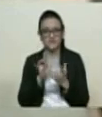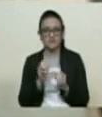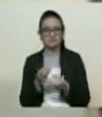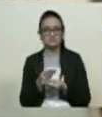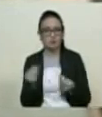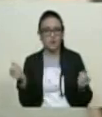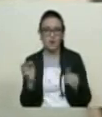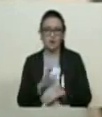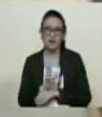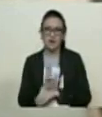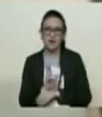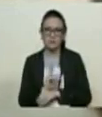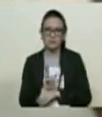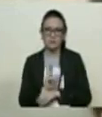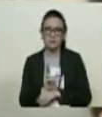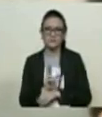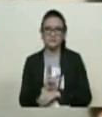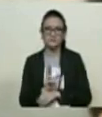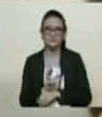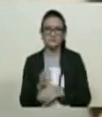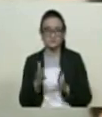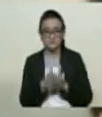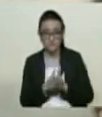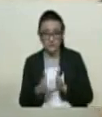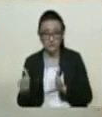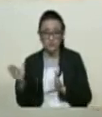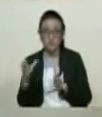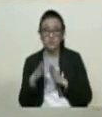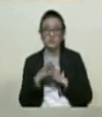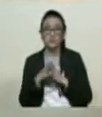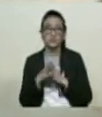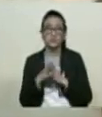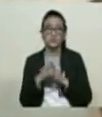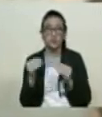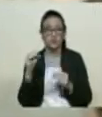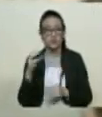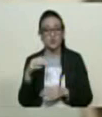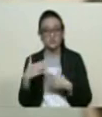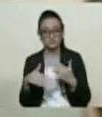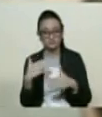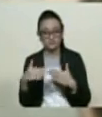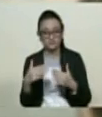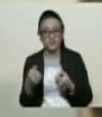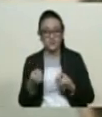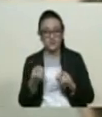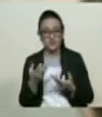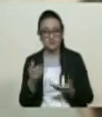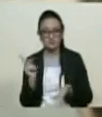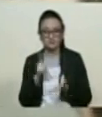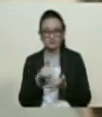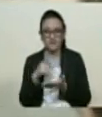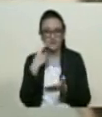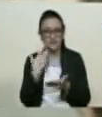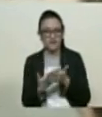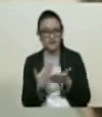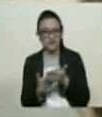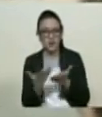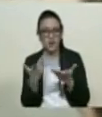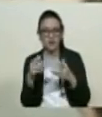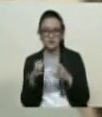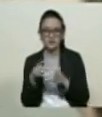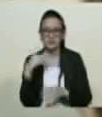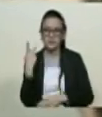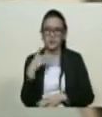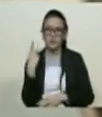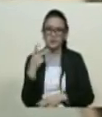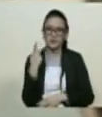pero además de eso, digamos, durante todo el evento nos garantizamos la presencia de los testigos de las organizaciones